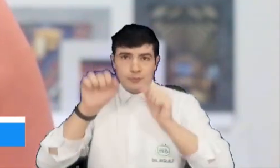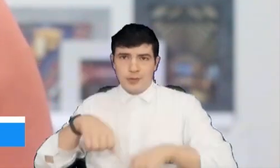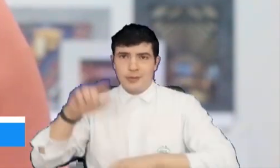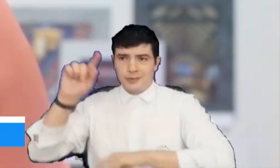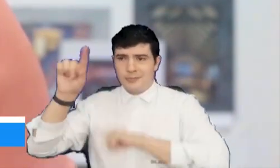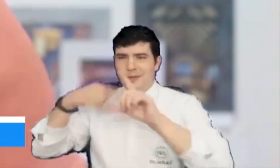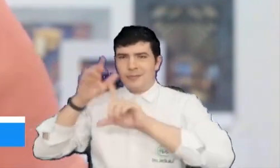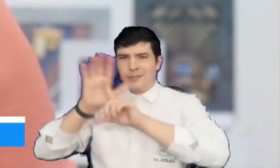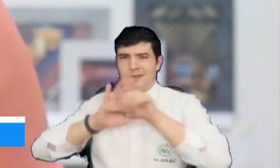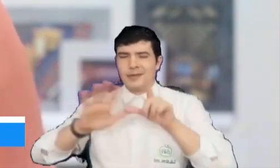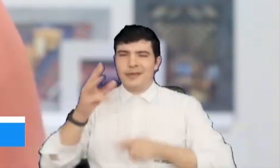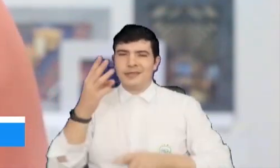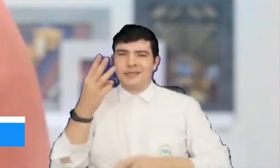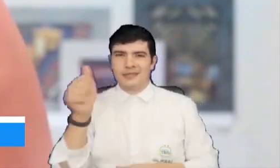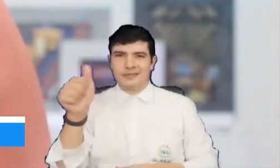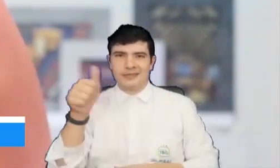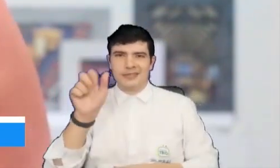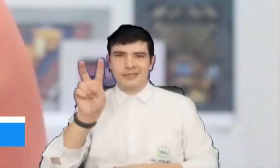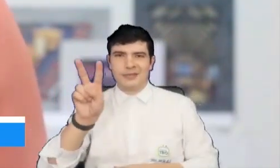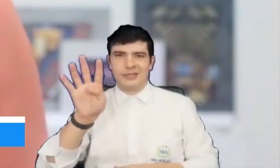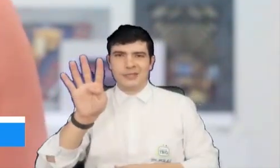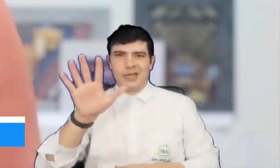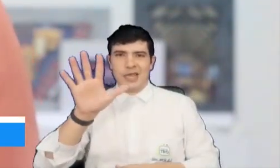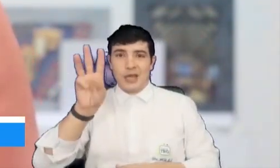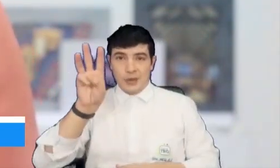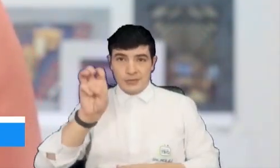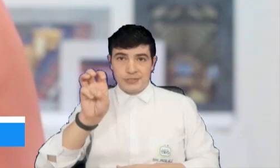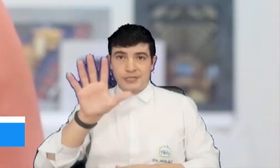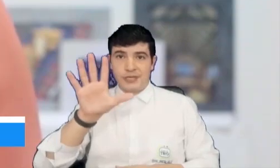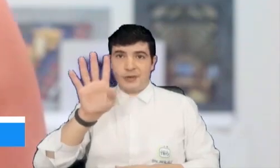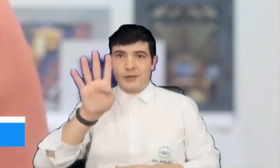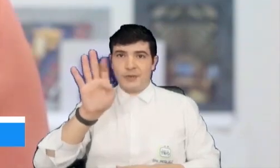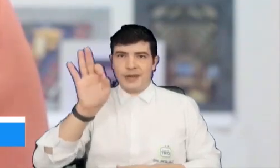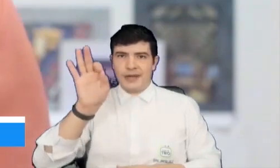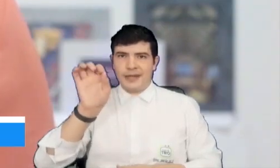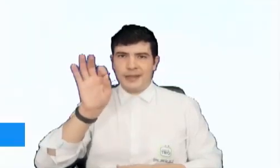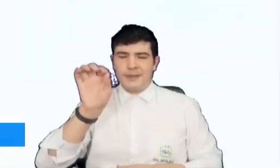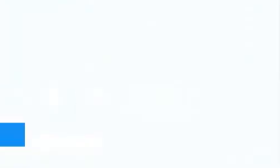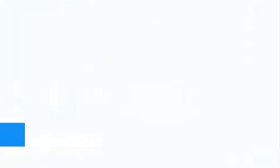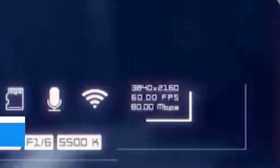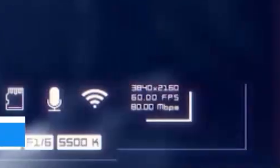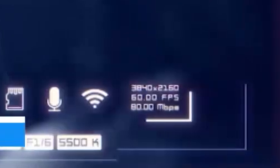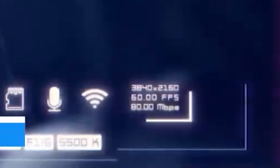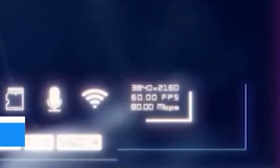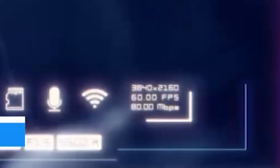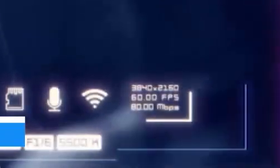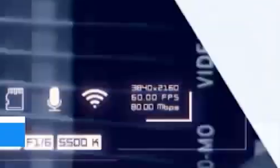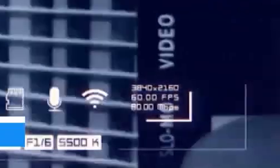310-245-8548. Nos vemos mañana con más videos aquí en Lente Ciudadano.